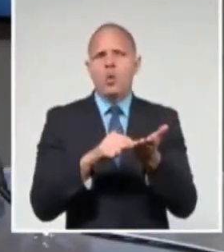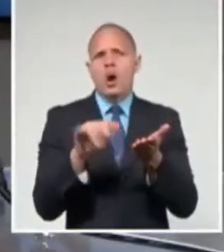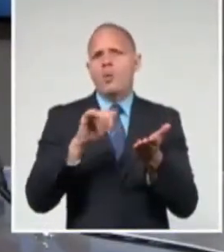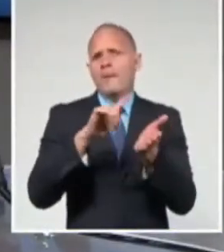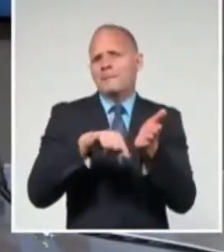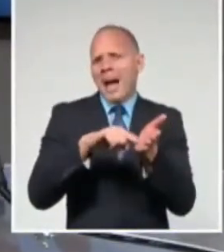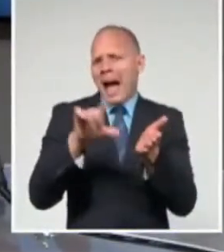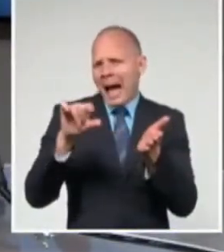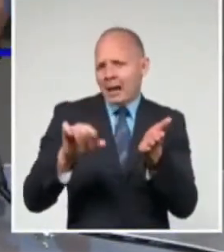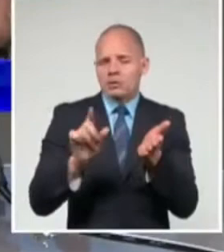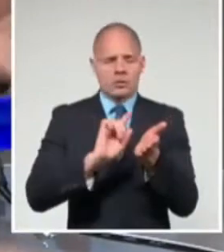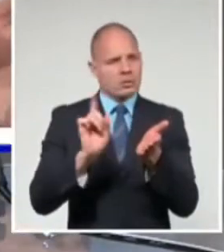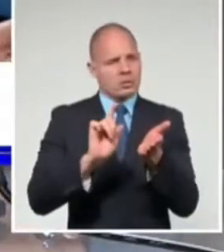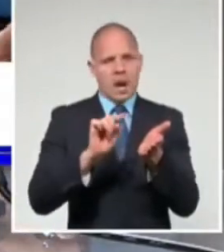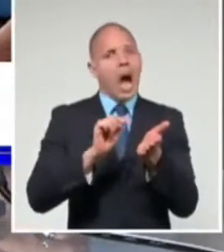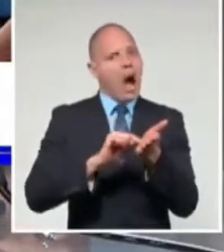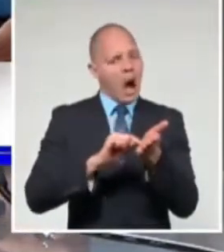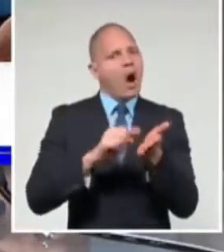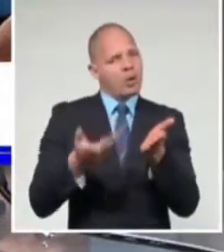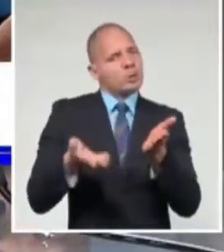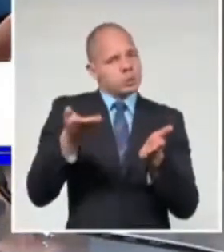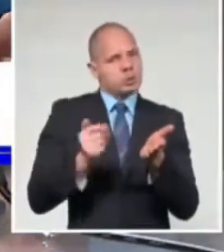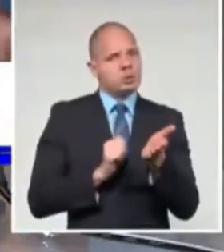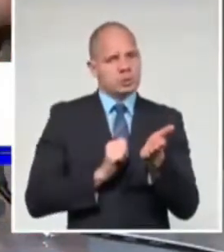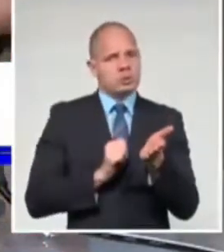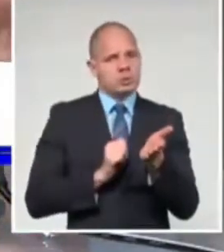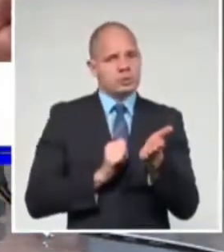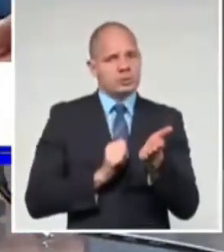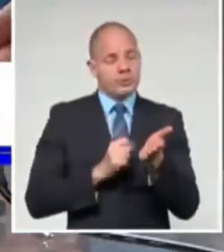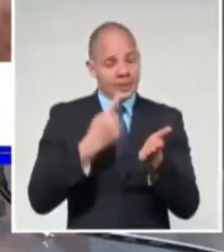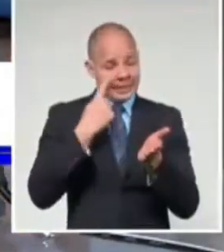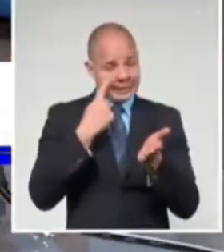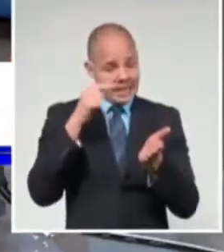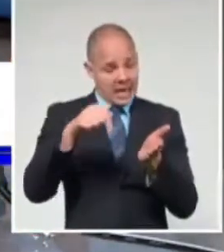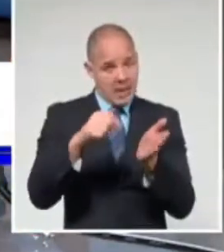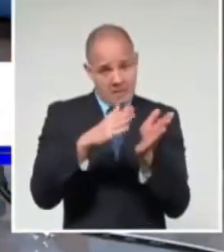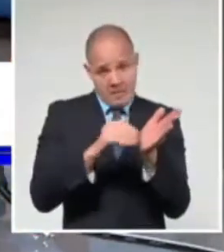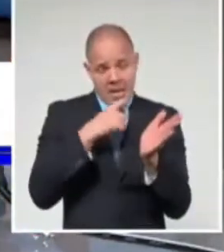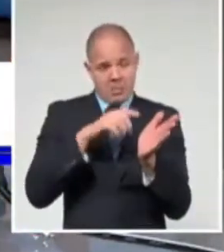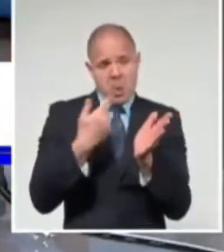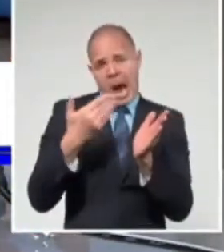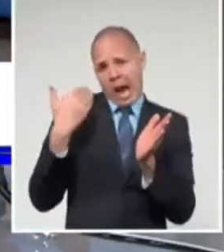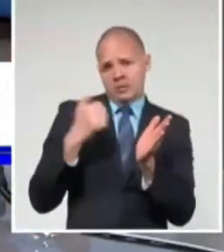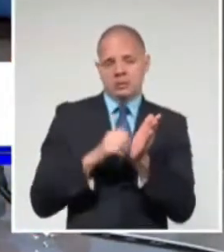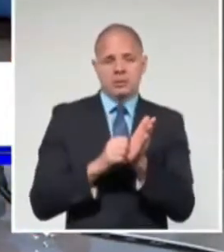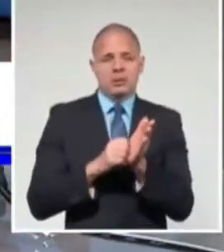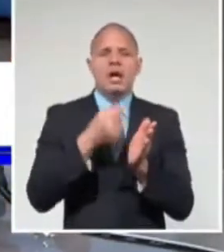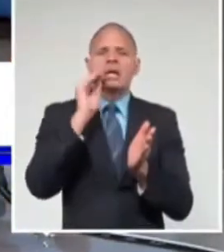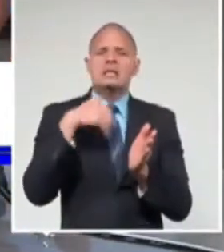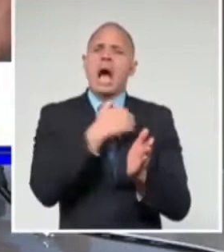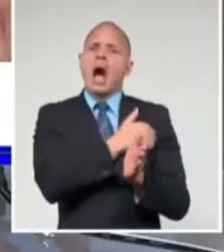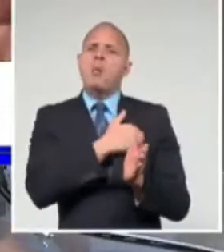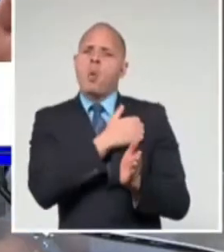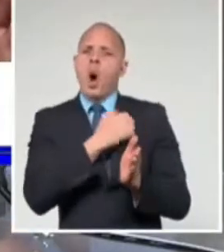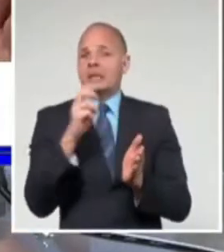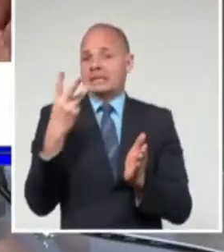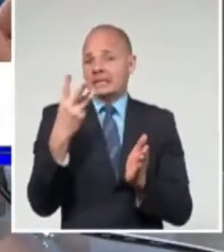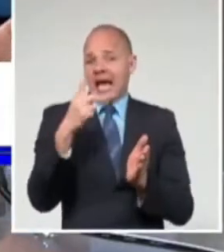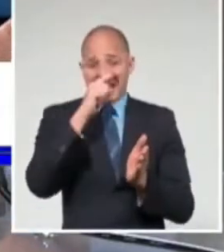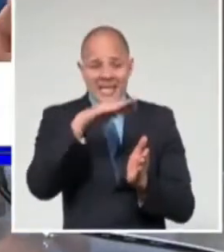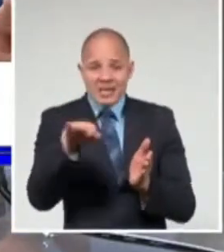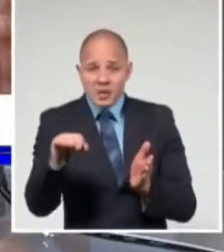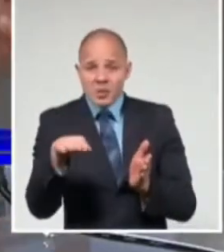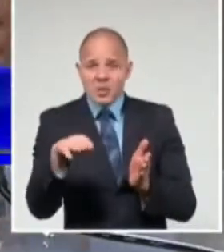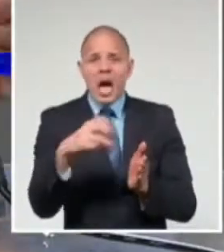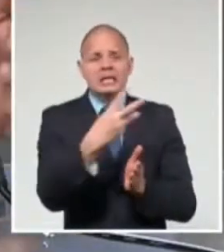Fíjate que en los últimos tiempos se ha dicho, en este mes vamos a dar 3 jabones por niño, no sé cuánto. Eso se dice fácil, pero